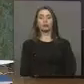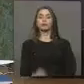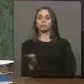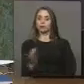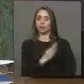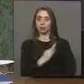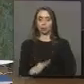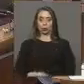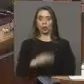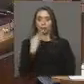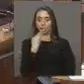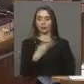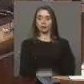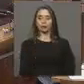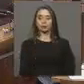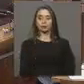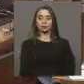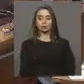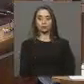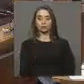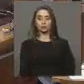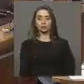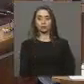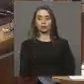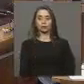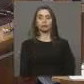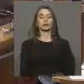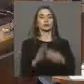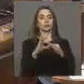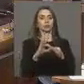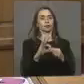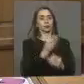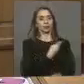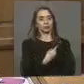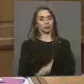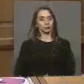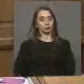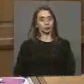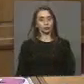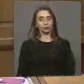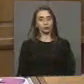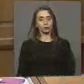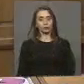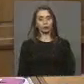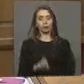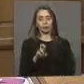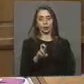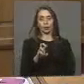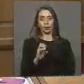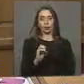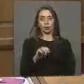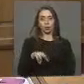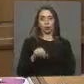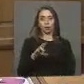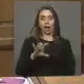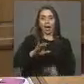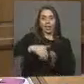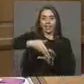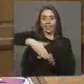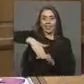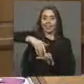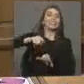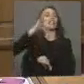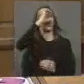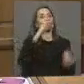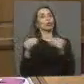Diputada tiene la palabra. Gracias, Presidente. En Pomayre, que es una localidad turística